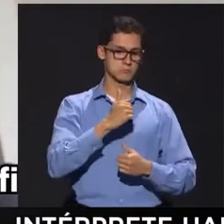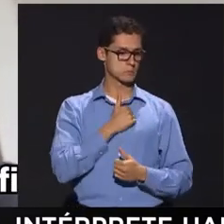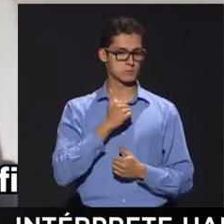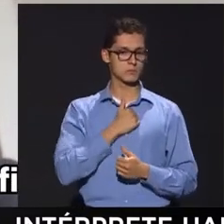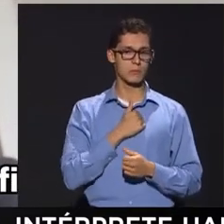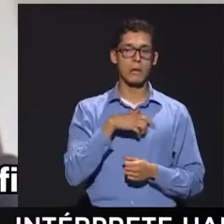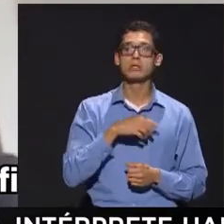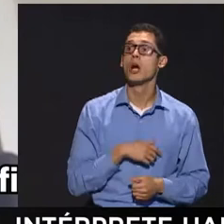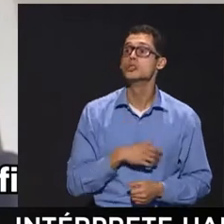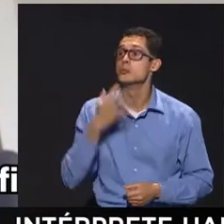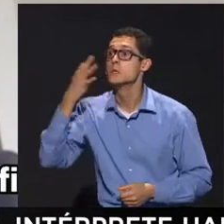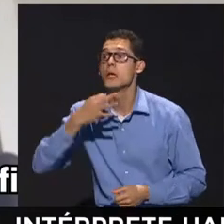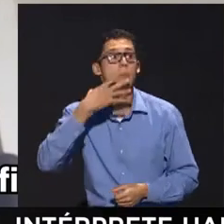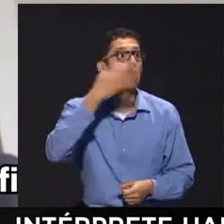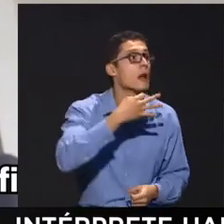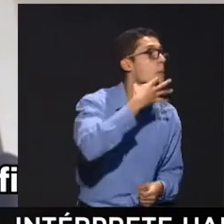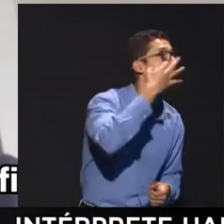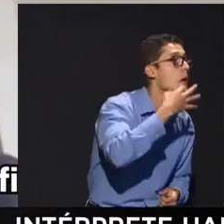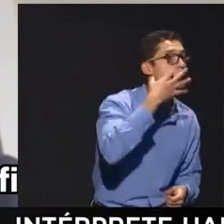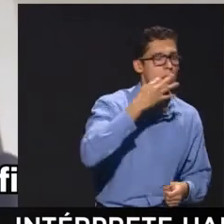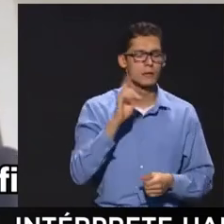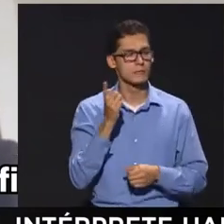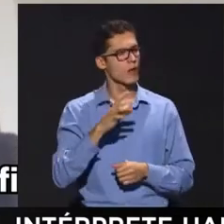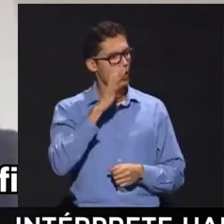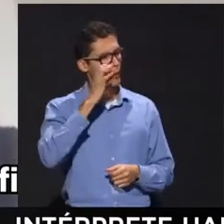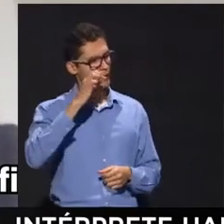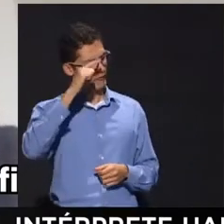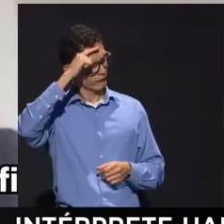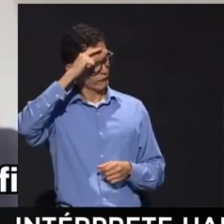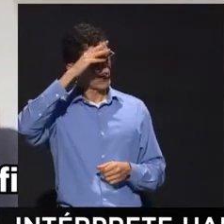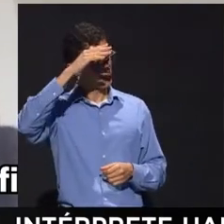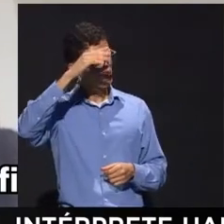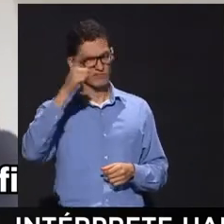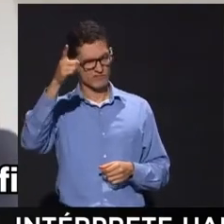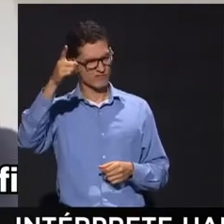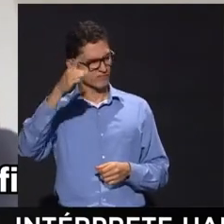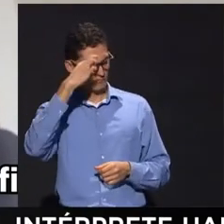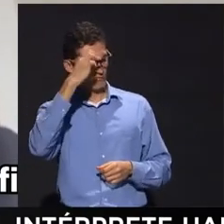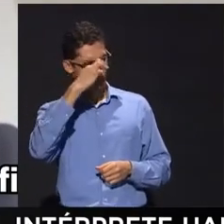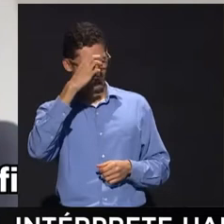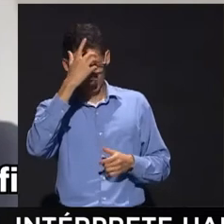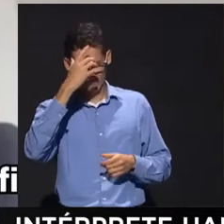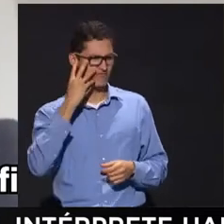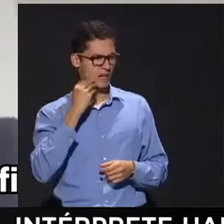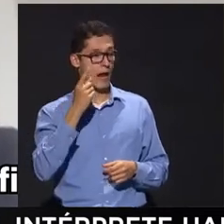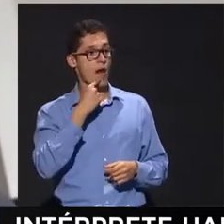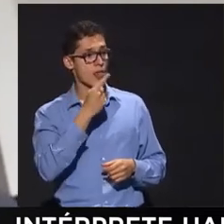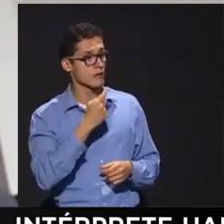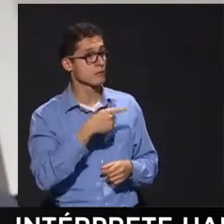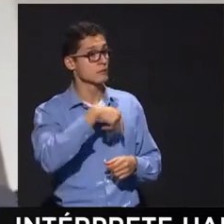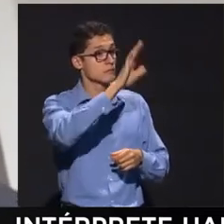autónomos. Dijera el filósofo Kant, la ilustración es la mayoría de edad, atrévete a